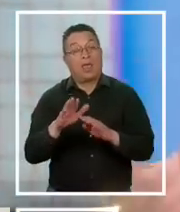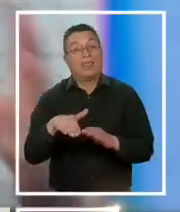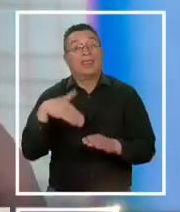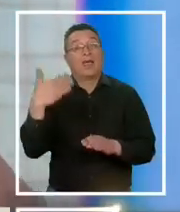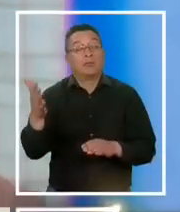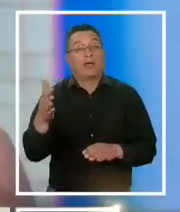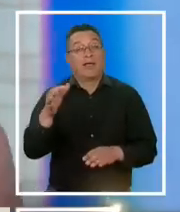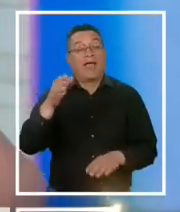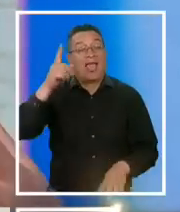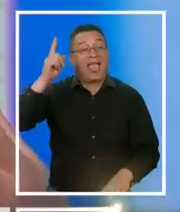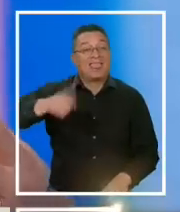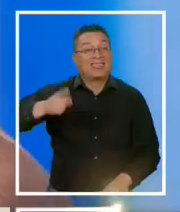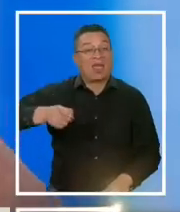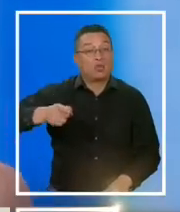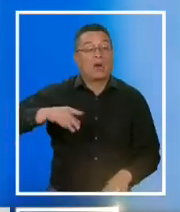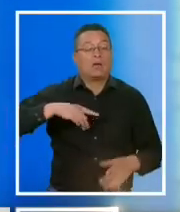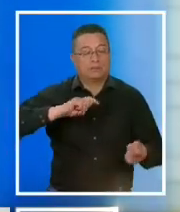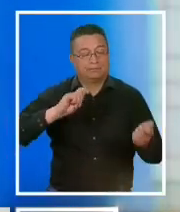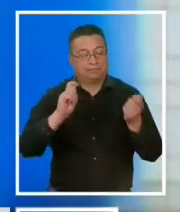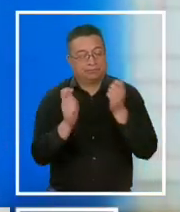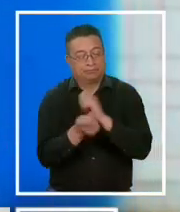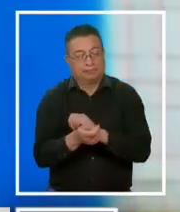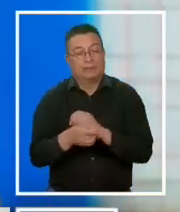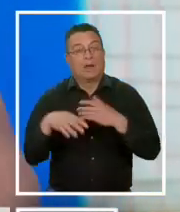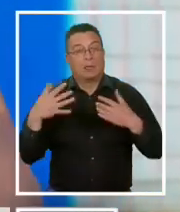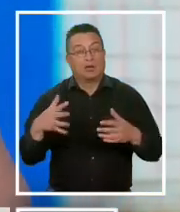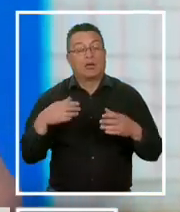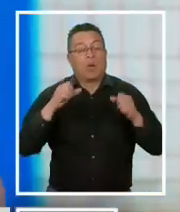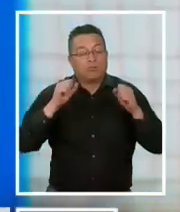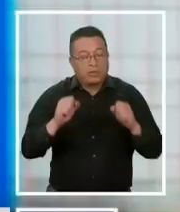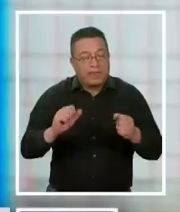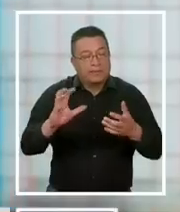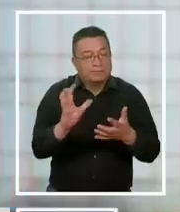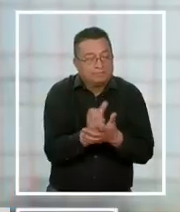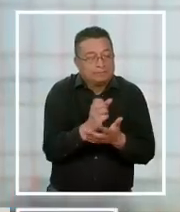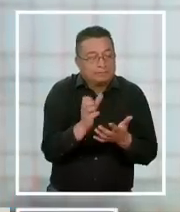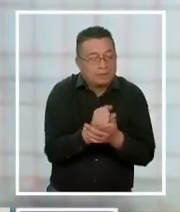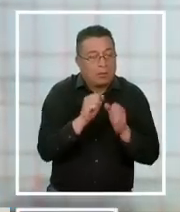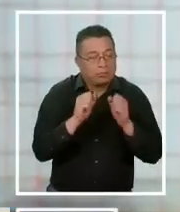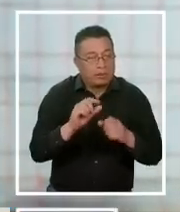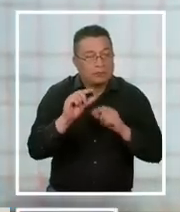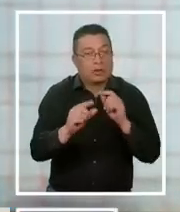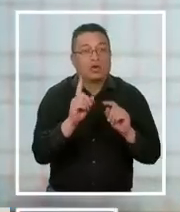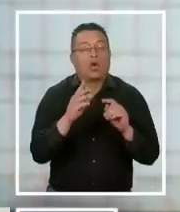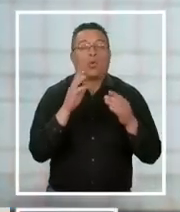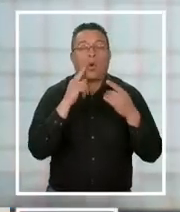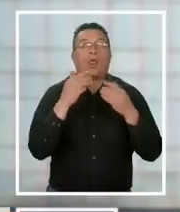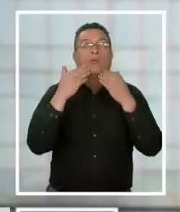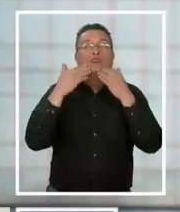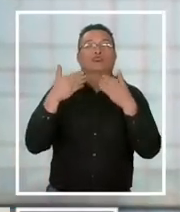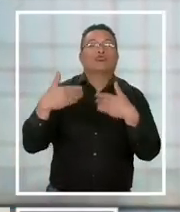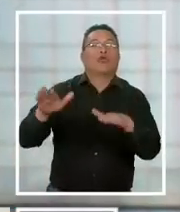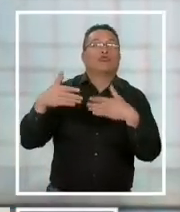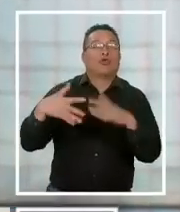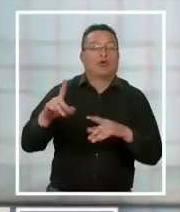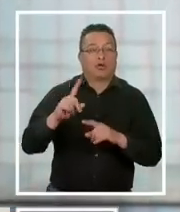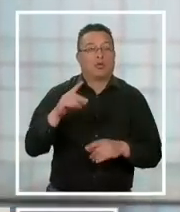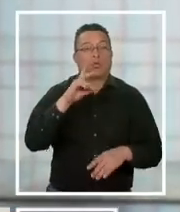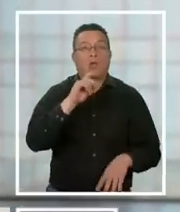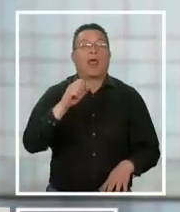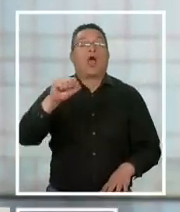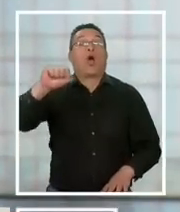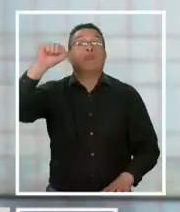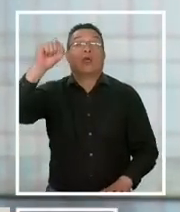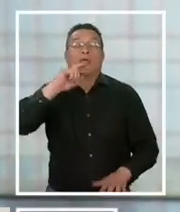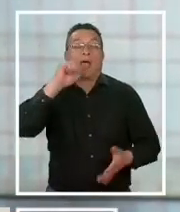dictadura esa transición fue muy importante Entonces cuando se refiere a lo posible no como un entreguismo como le reclama el partido comunista